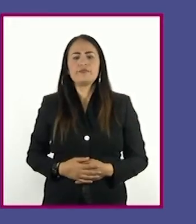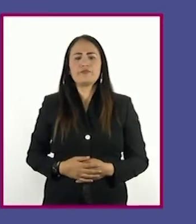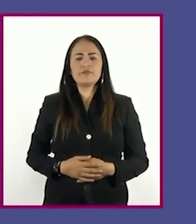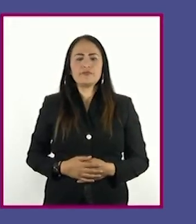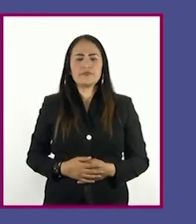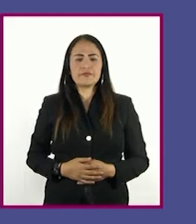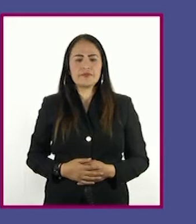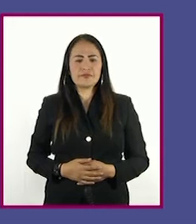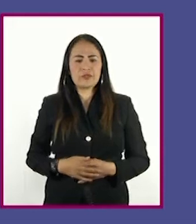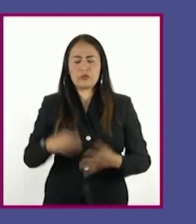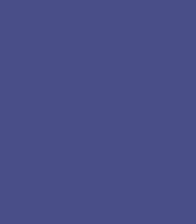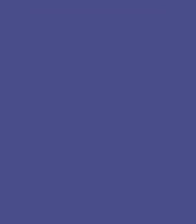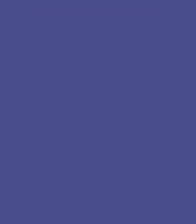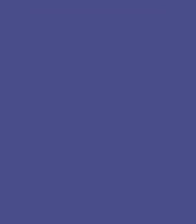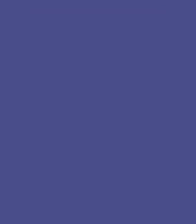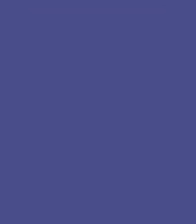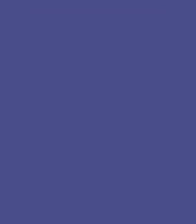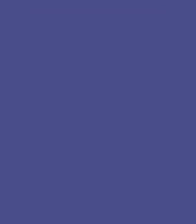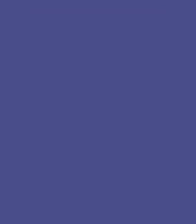Cristian David Molina Cruz.